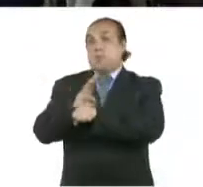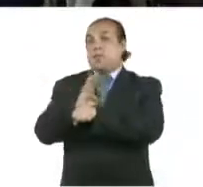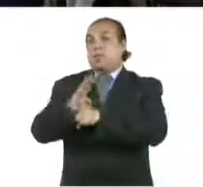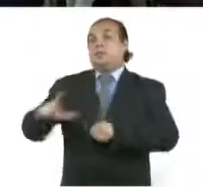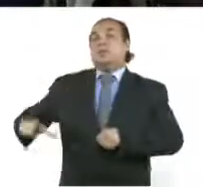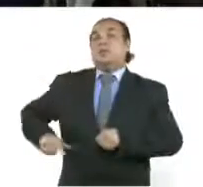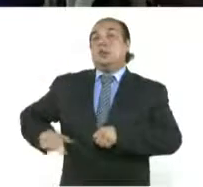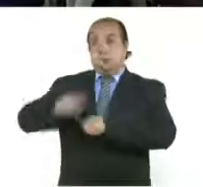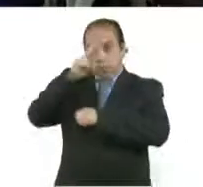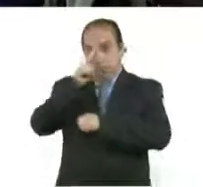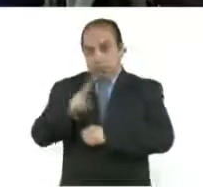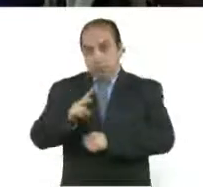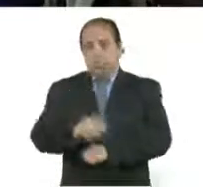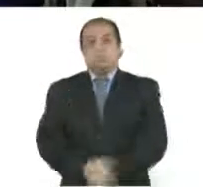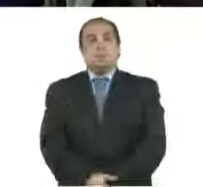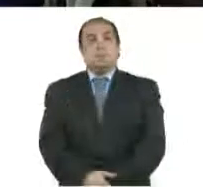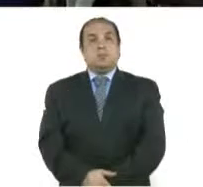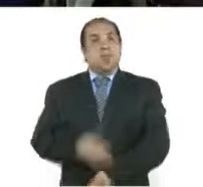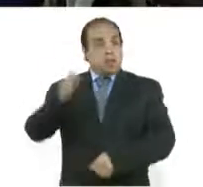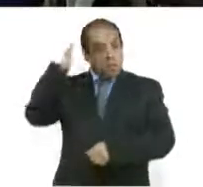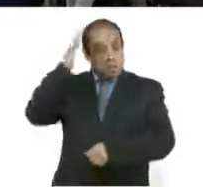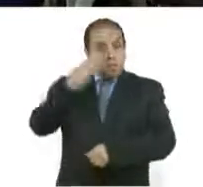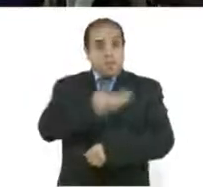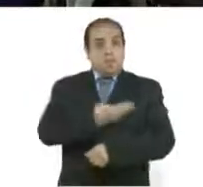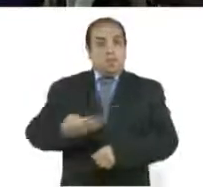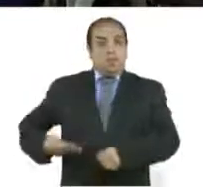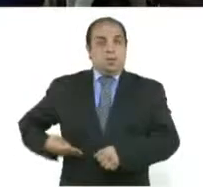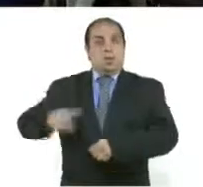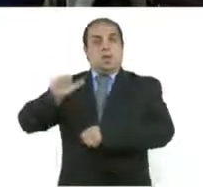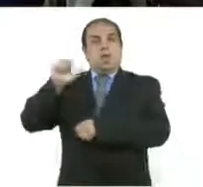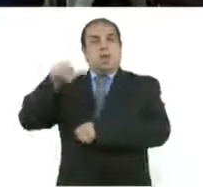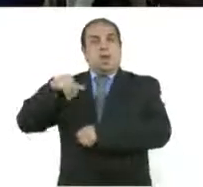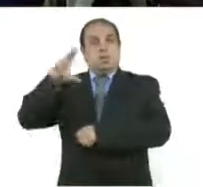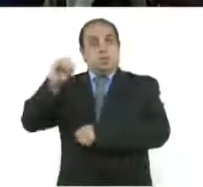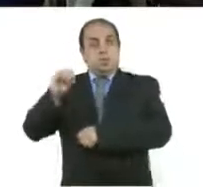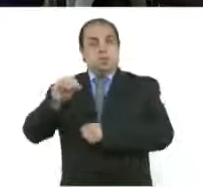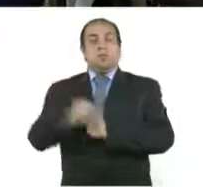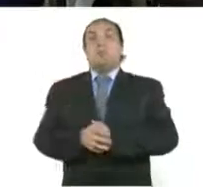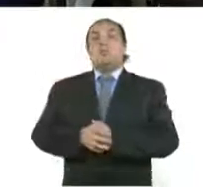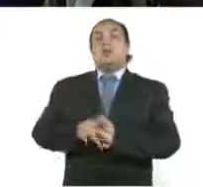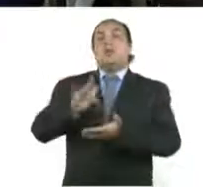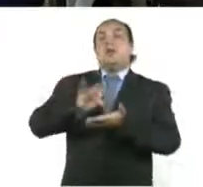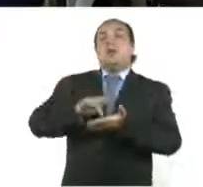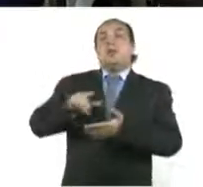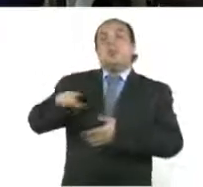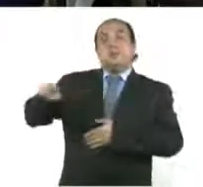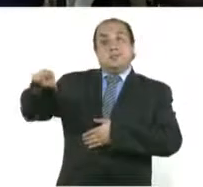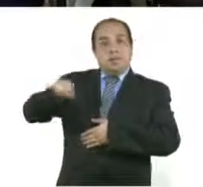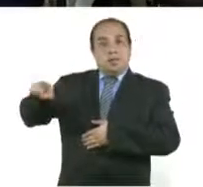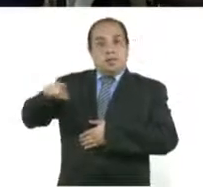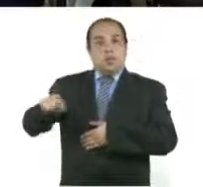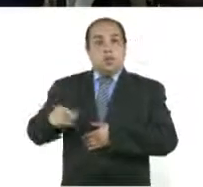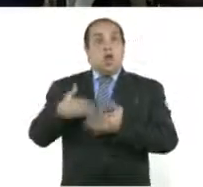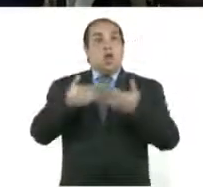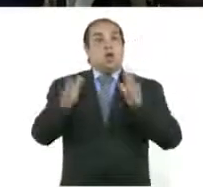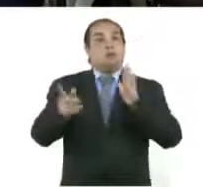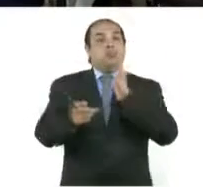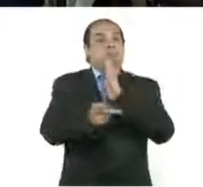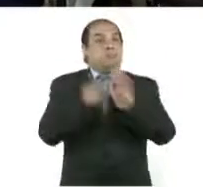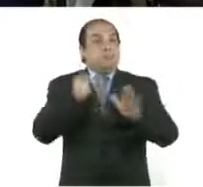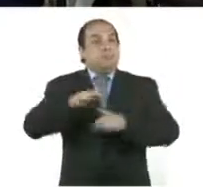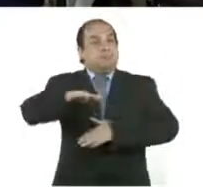Gobierno de México, que encabeza el presidente López Obrador, gracias a ellos se reinstalan estos